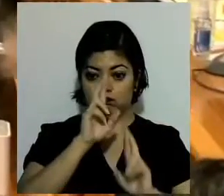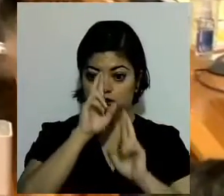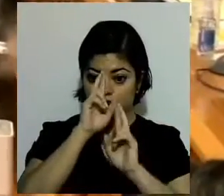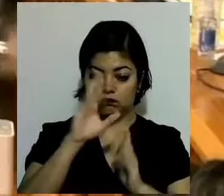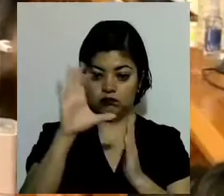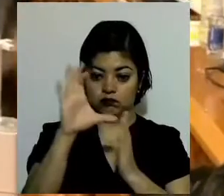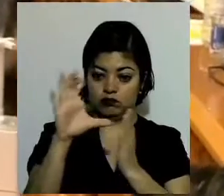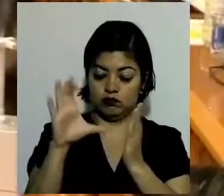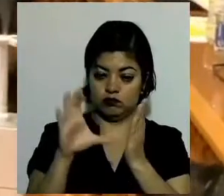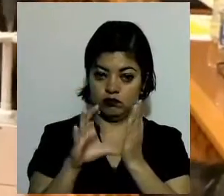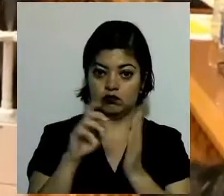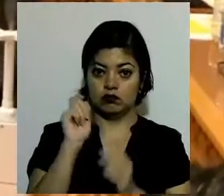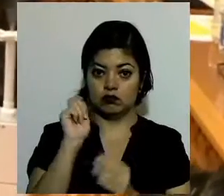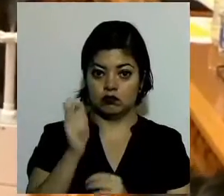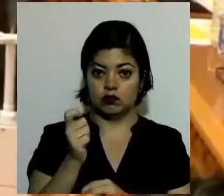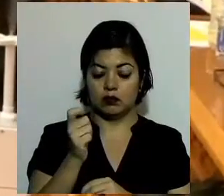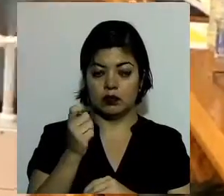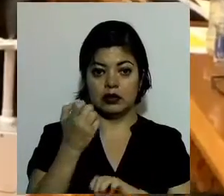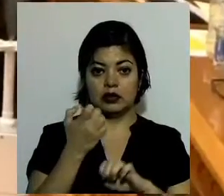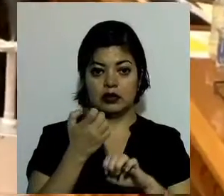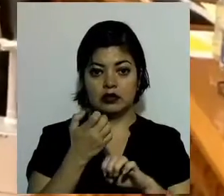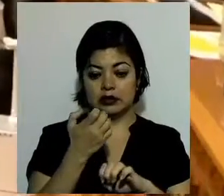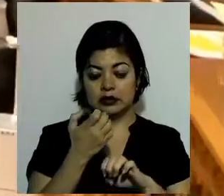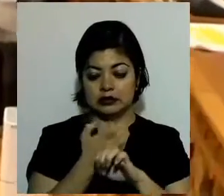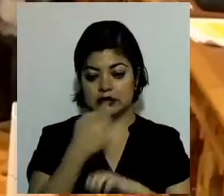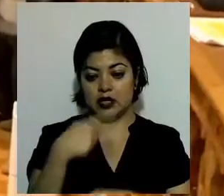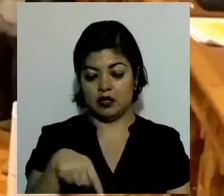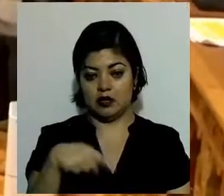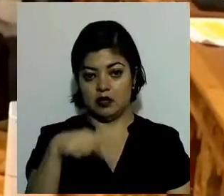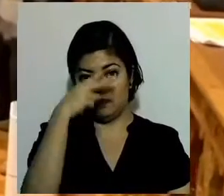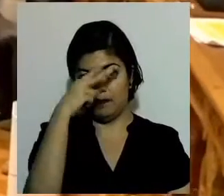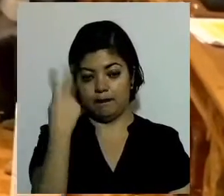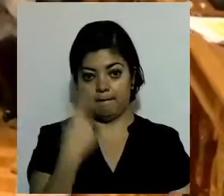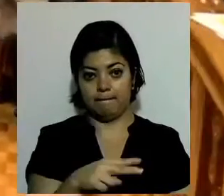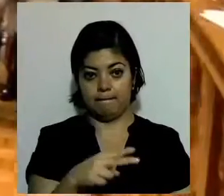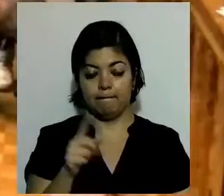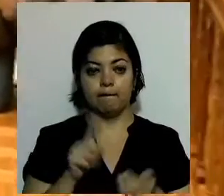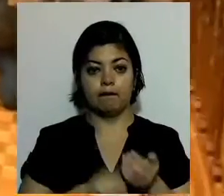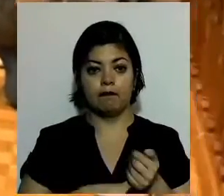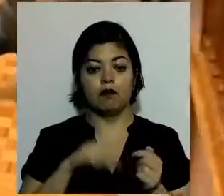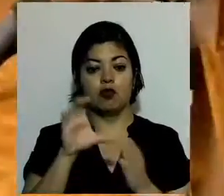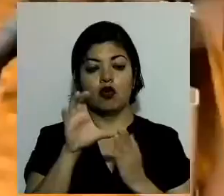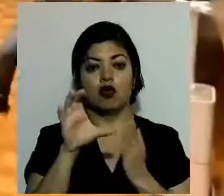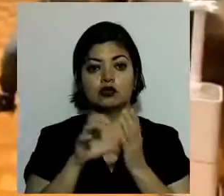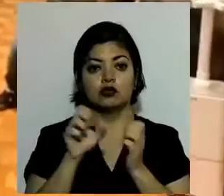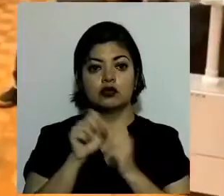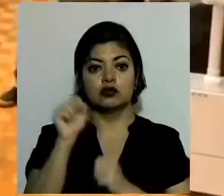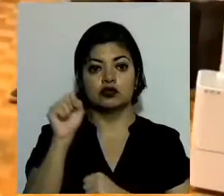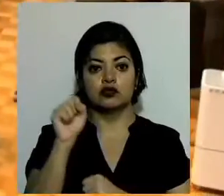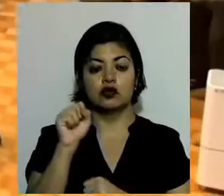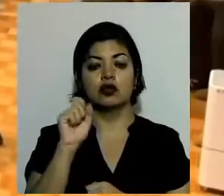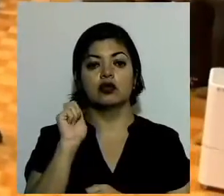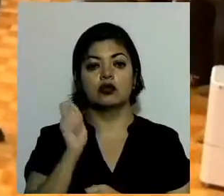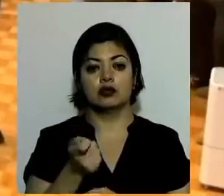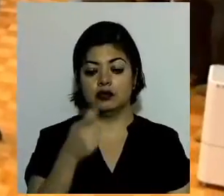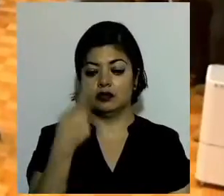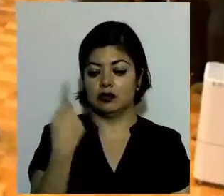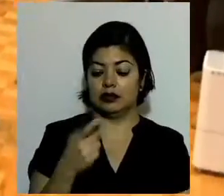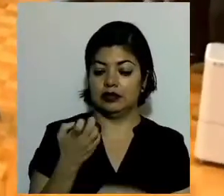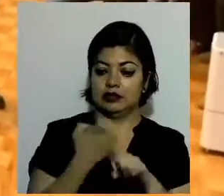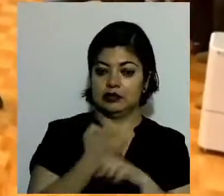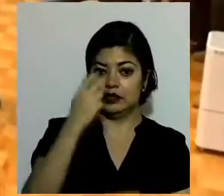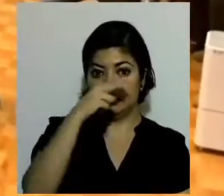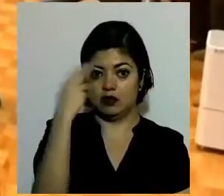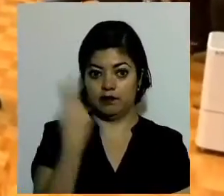Constitución Política de los Estados Unidos Mexicanos, la Constitución Política del Estado Libre y Soberano de